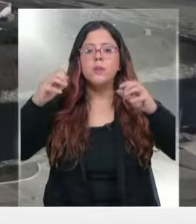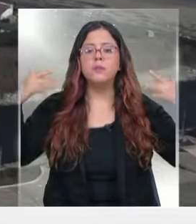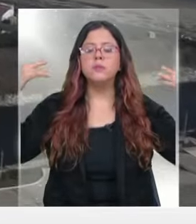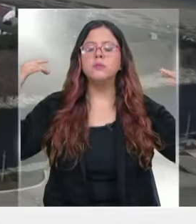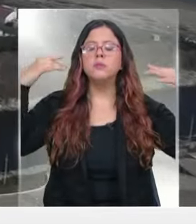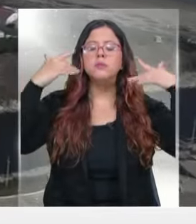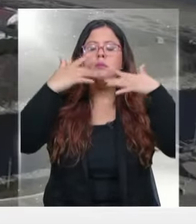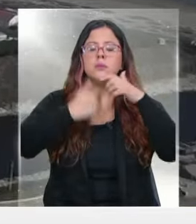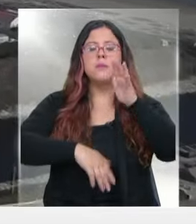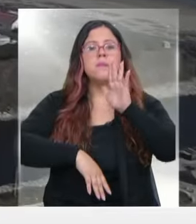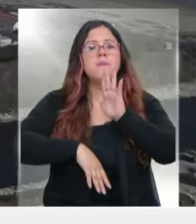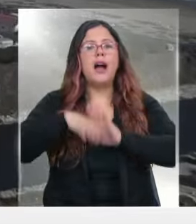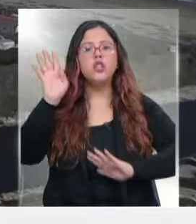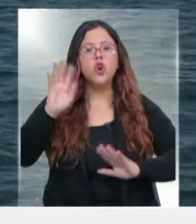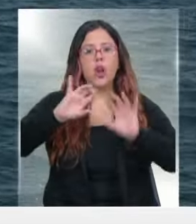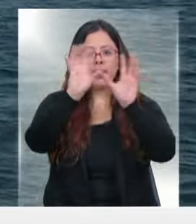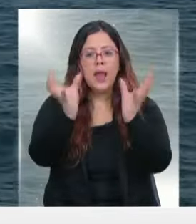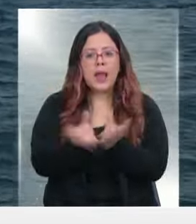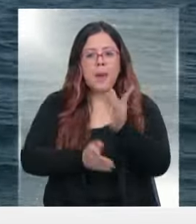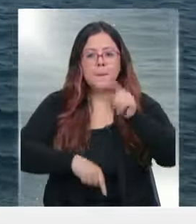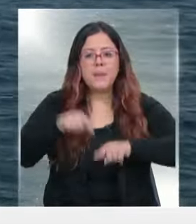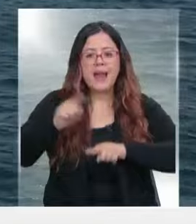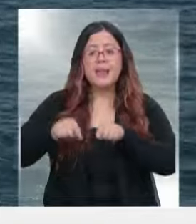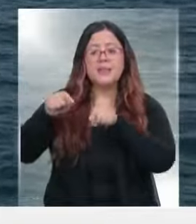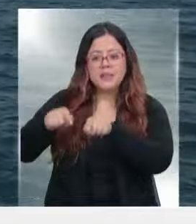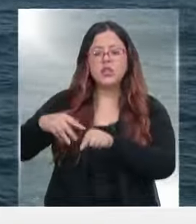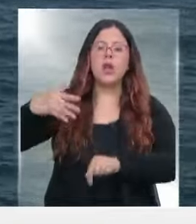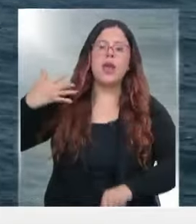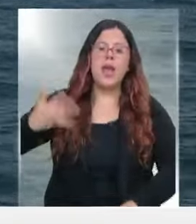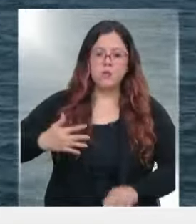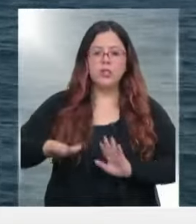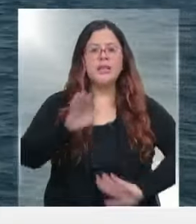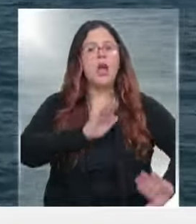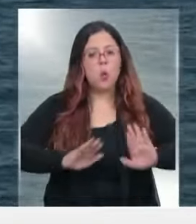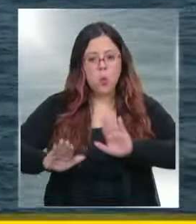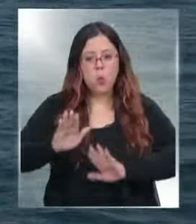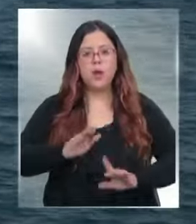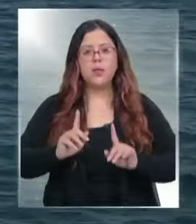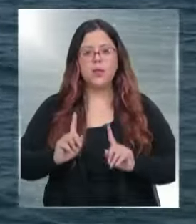más grande del planeta, por lo tanto, ya es indispensable protegerlo.